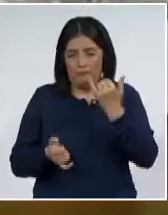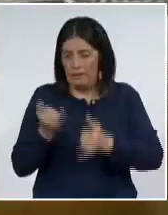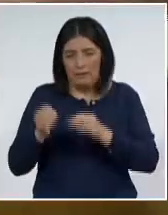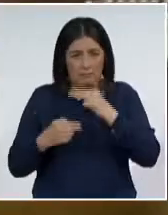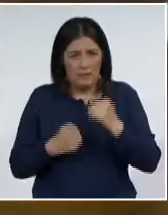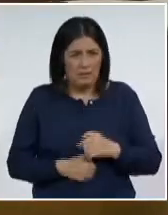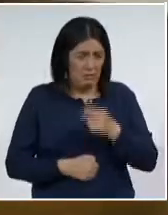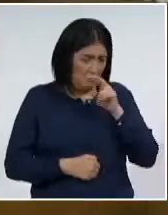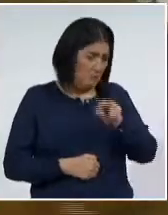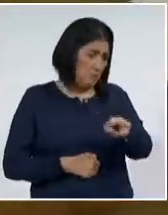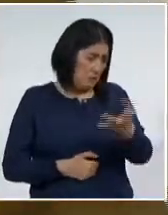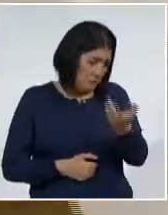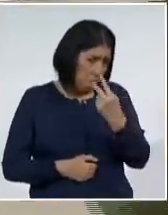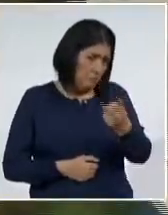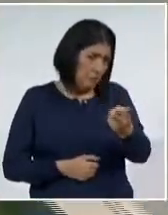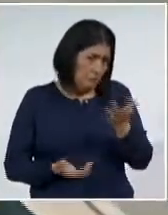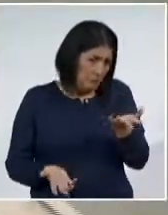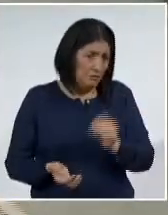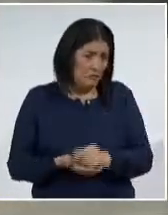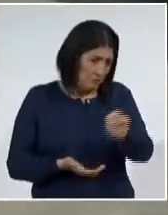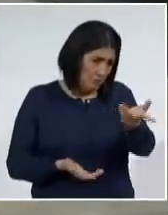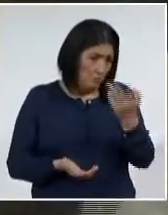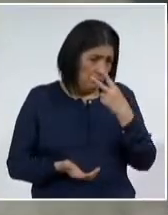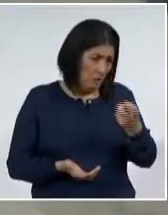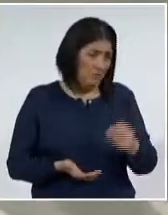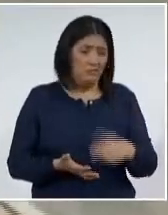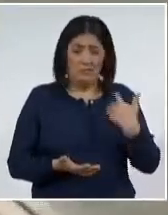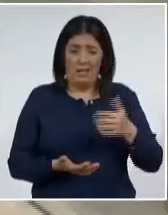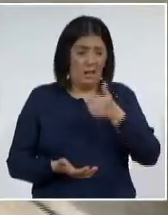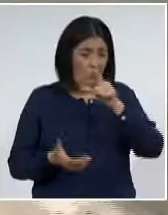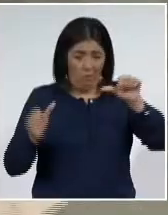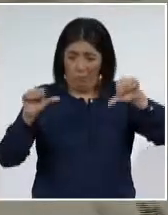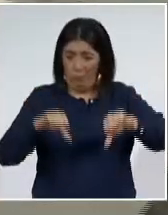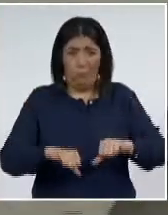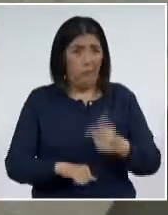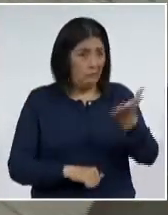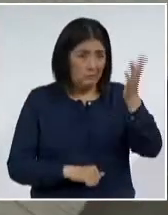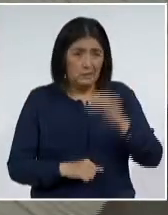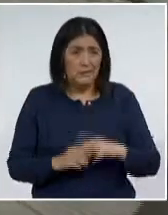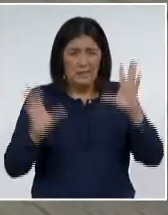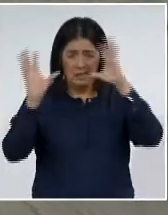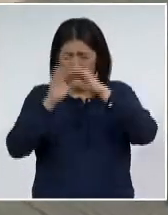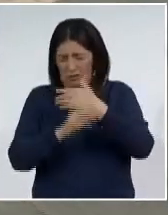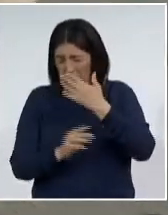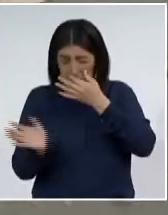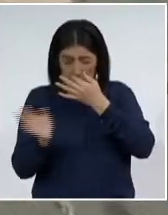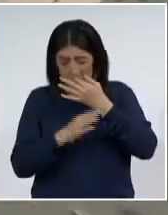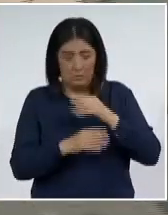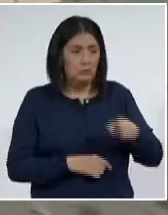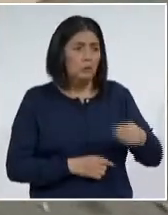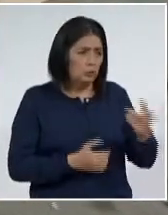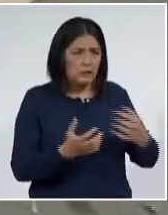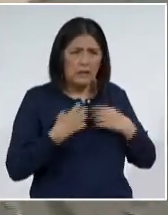marzo. Y como usted mismo se ve, que eso está podrido esa agua. Sí, y de noche sale mal olor. ¿Se han quejado? ¿En algún momento